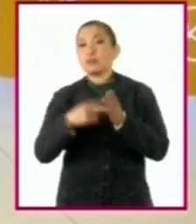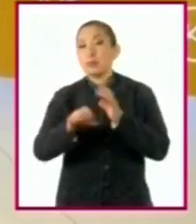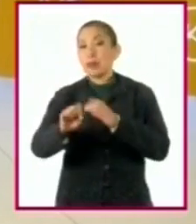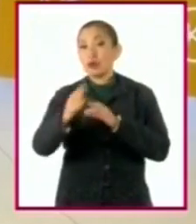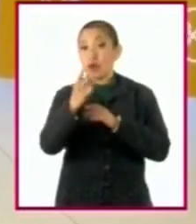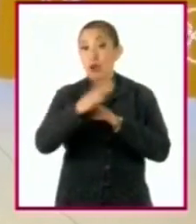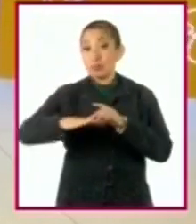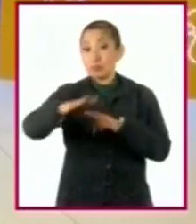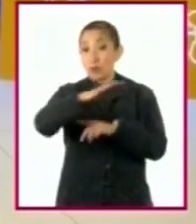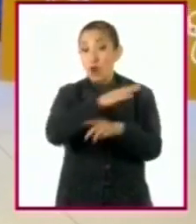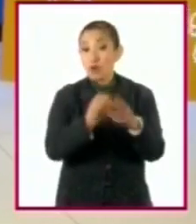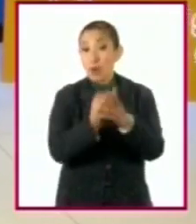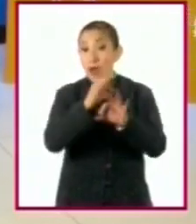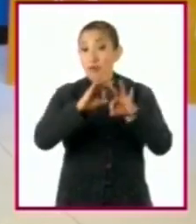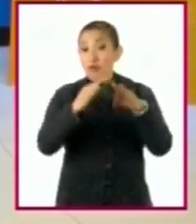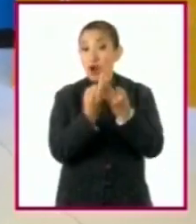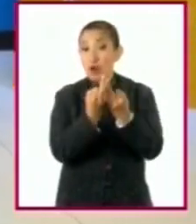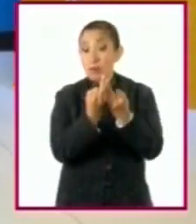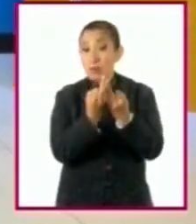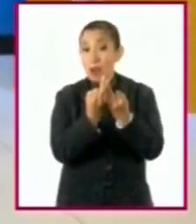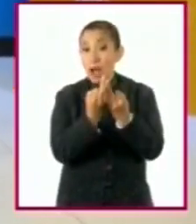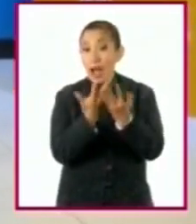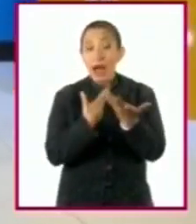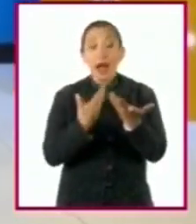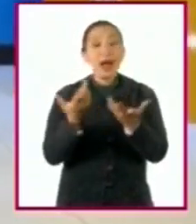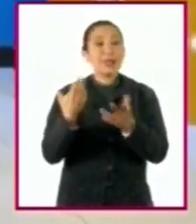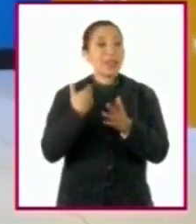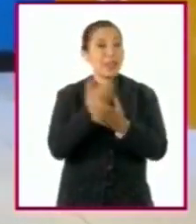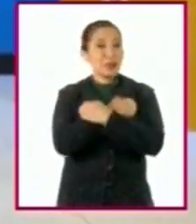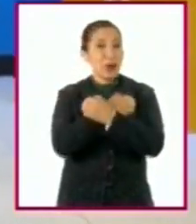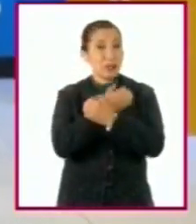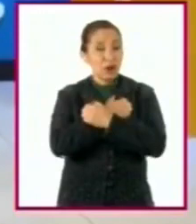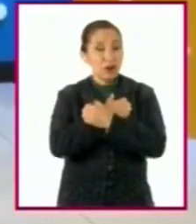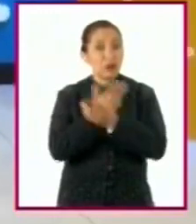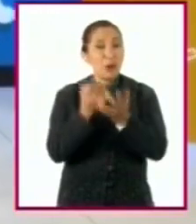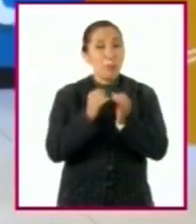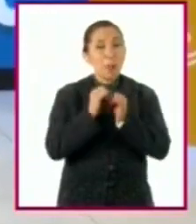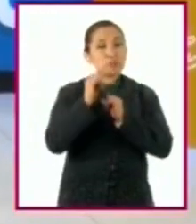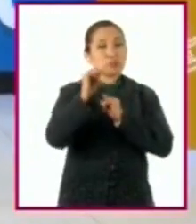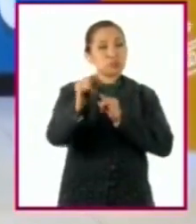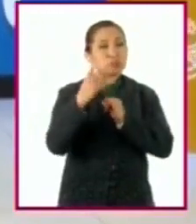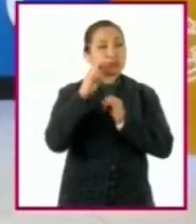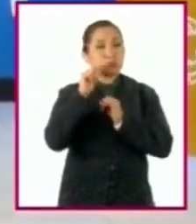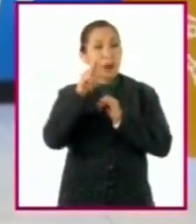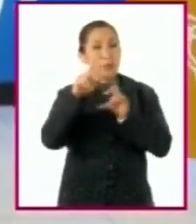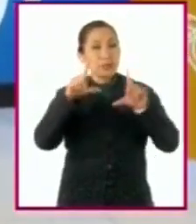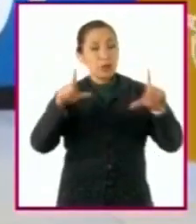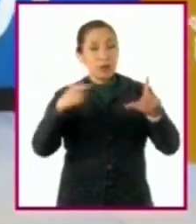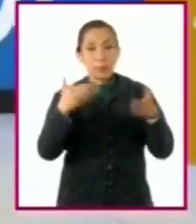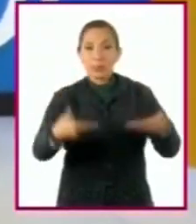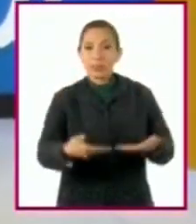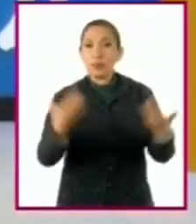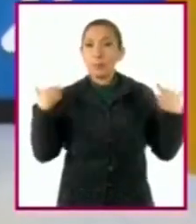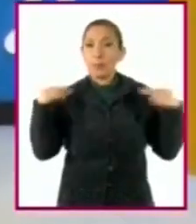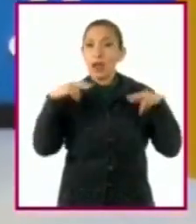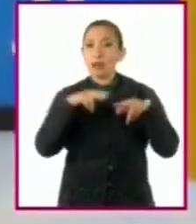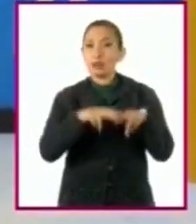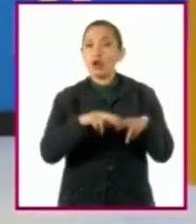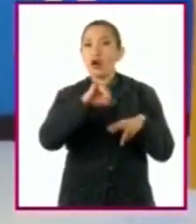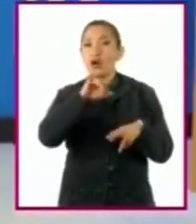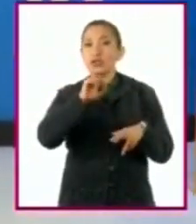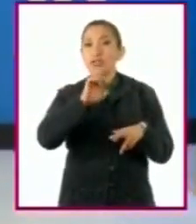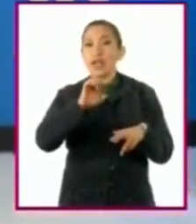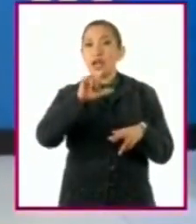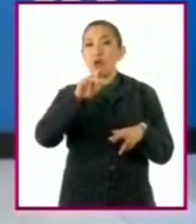el contexto de un modelo híbrido, con recursos de la educación a distancia. Les presento al profesor José